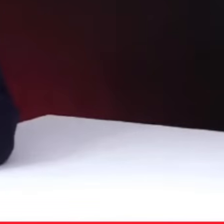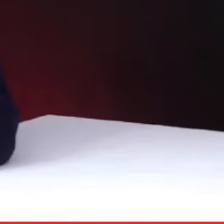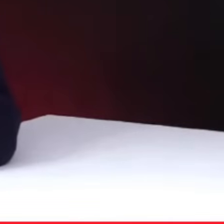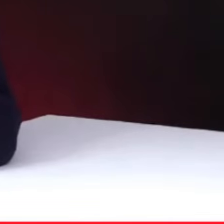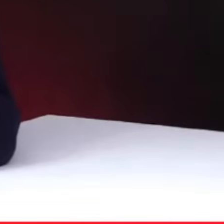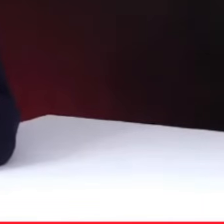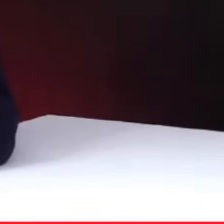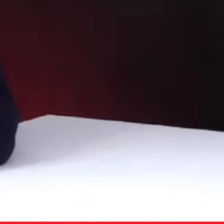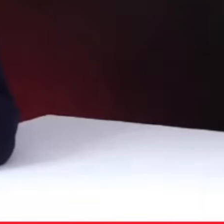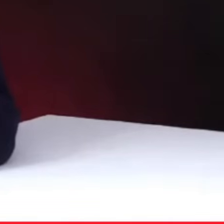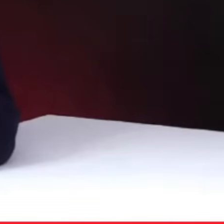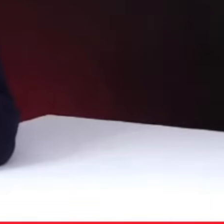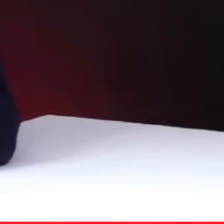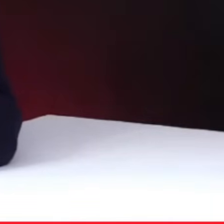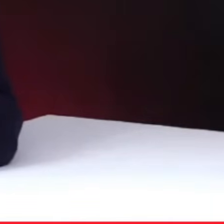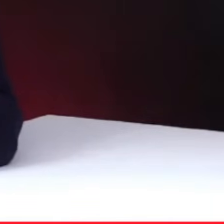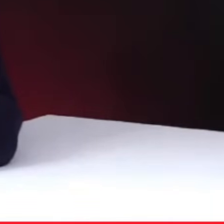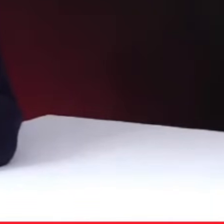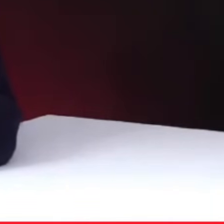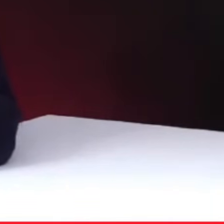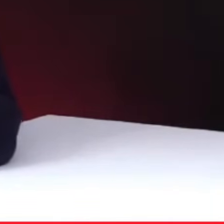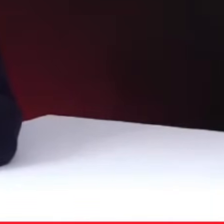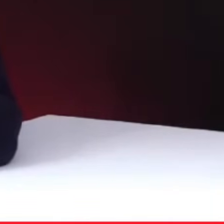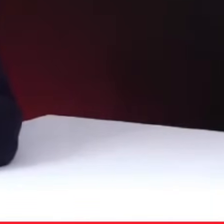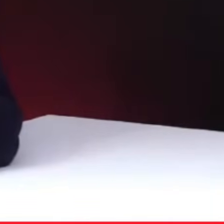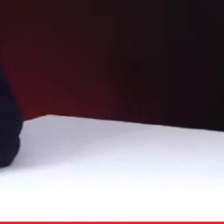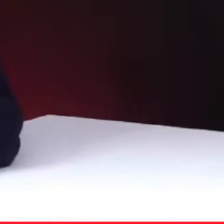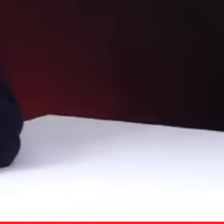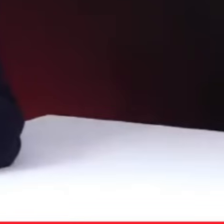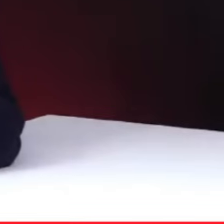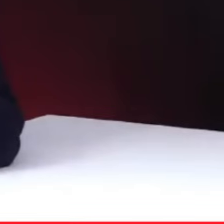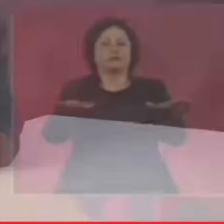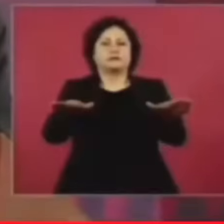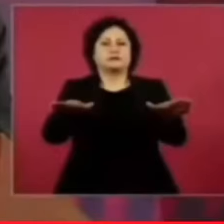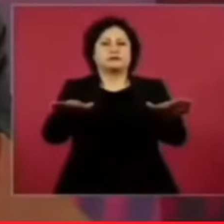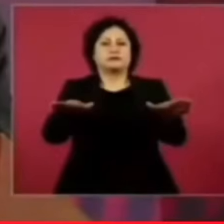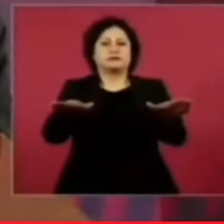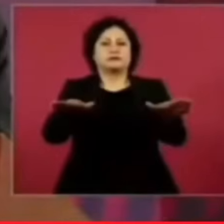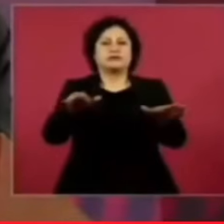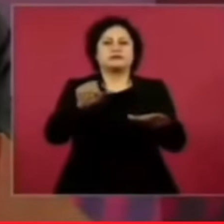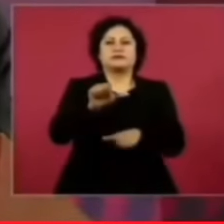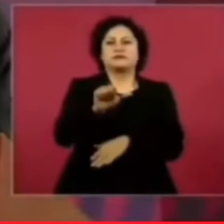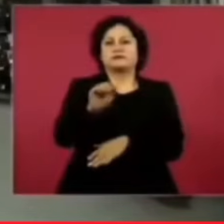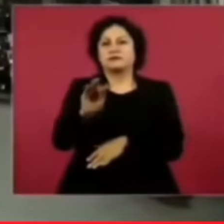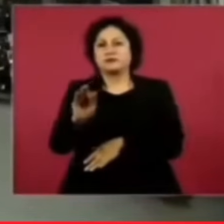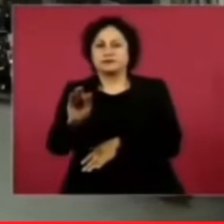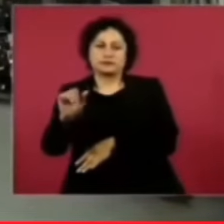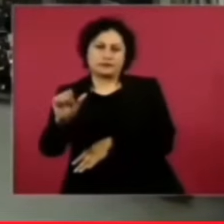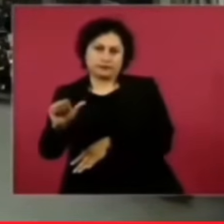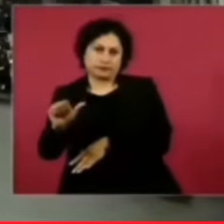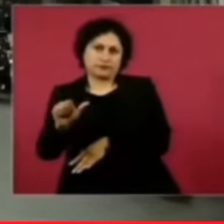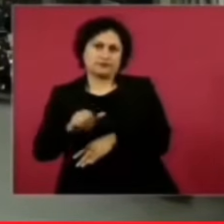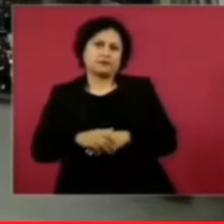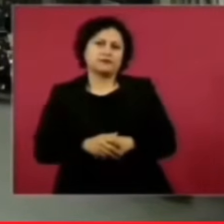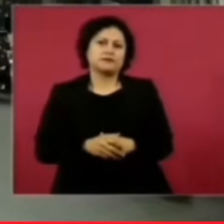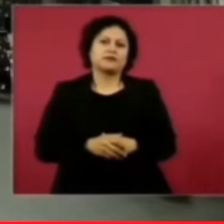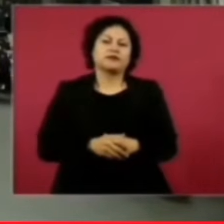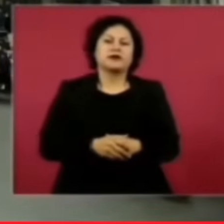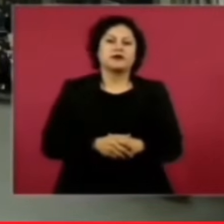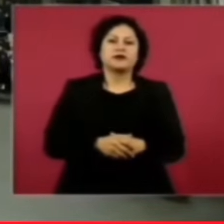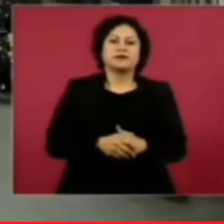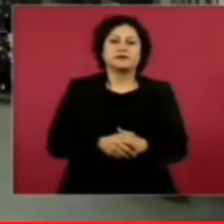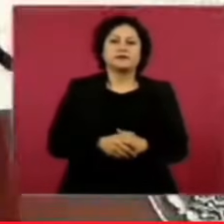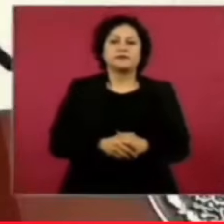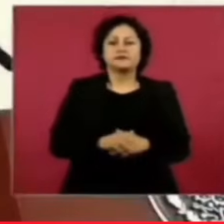pues para que le surtan su vitacilina. Vea y escuche lo que dijo el presidente. Bueno, les doy una noticia.